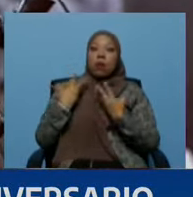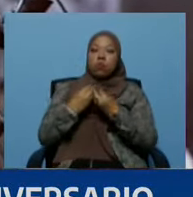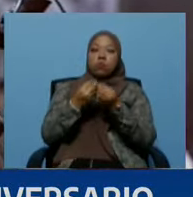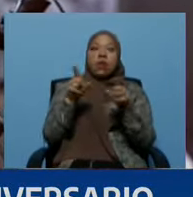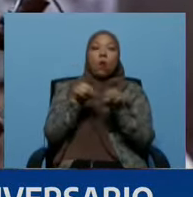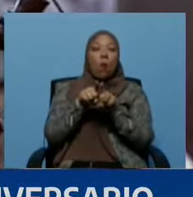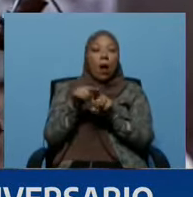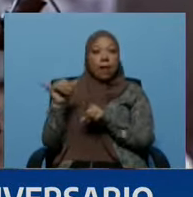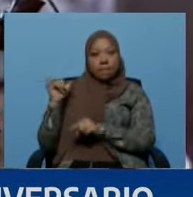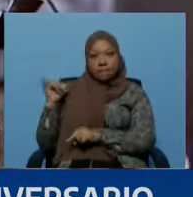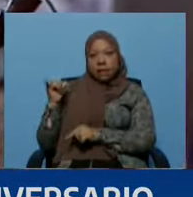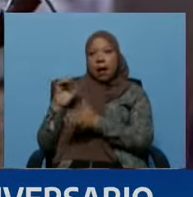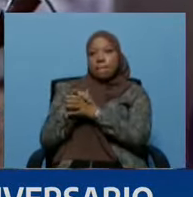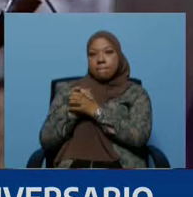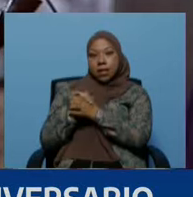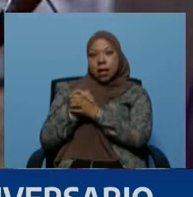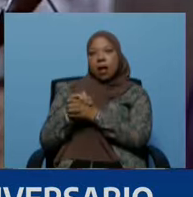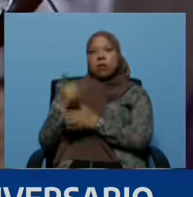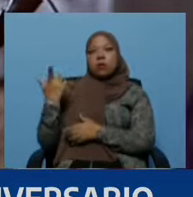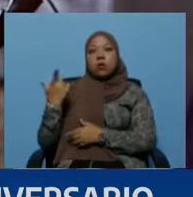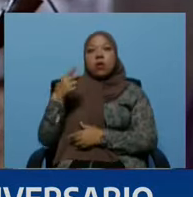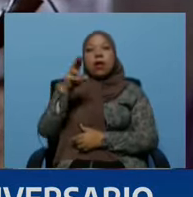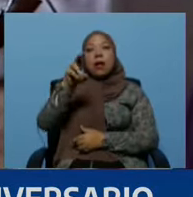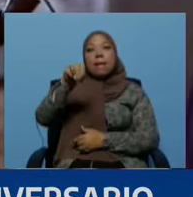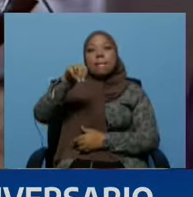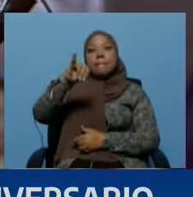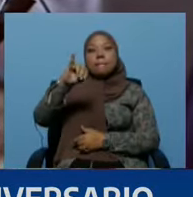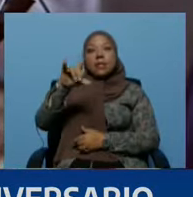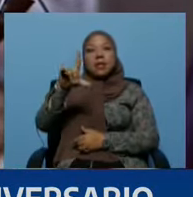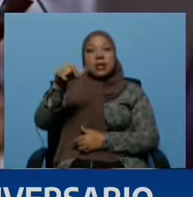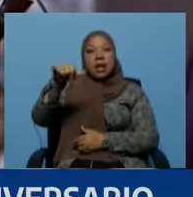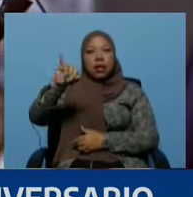alférez Rivero Martínez Yemayá.